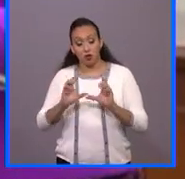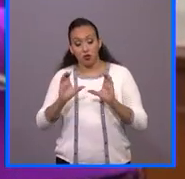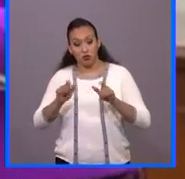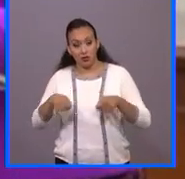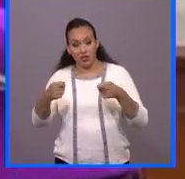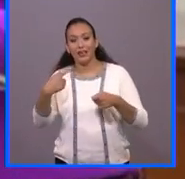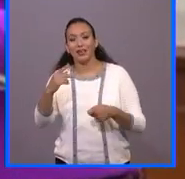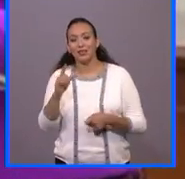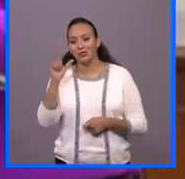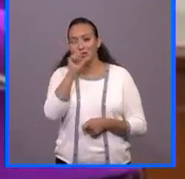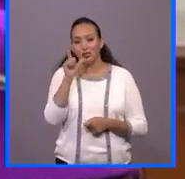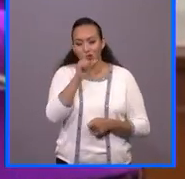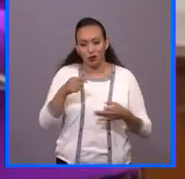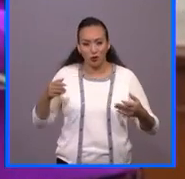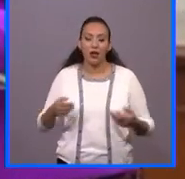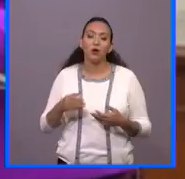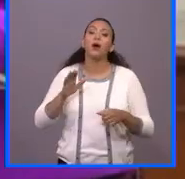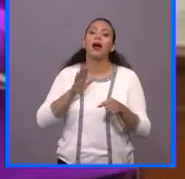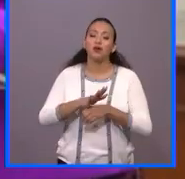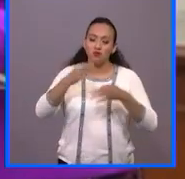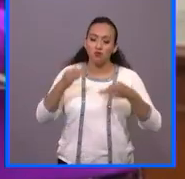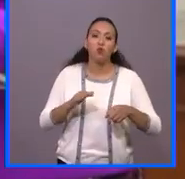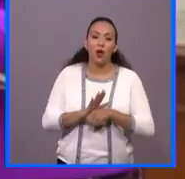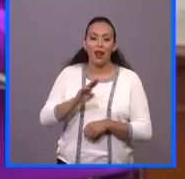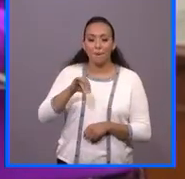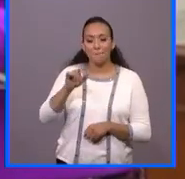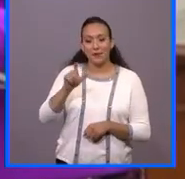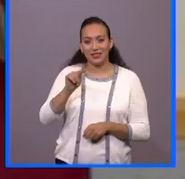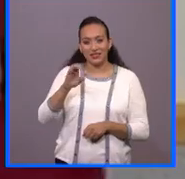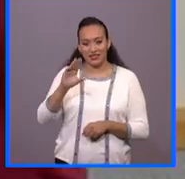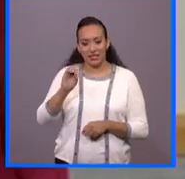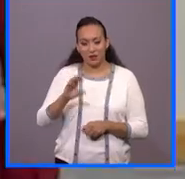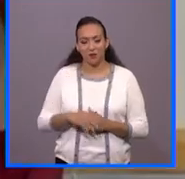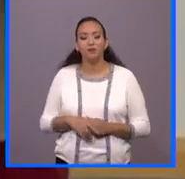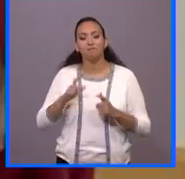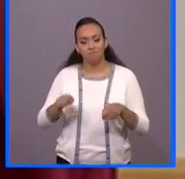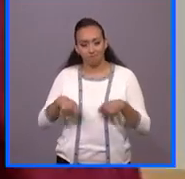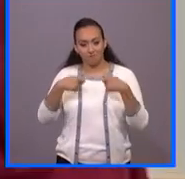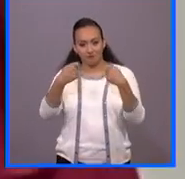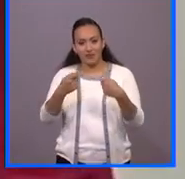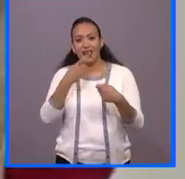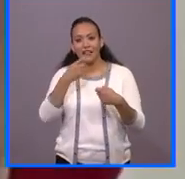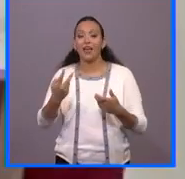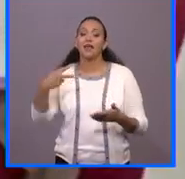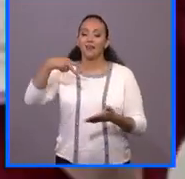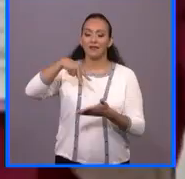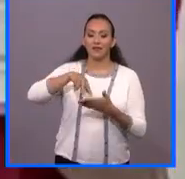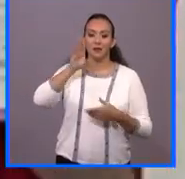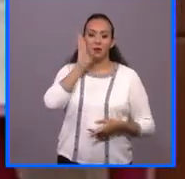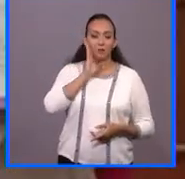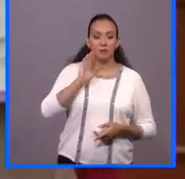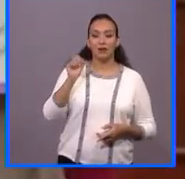lengua materna, es decir, en mixteco. Una vez que recibió su constancia y al hacer uso de la palabra, el ministro electo